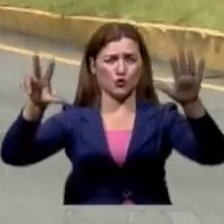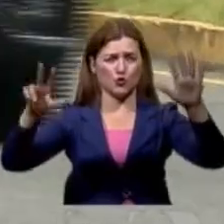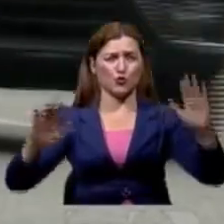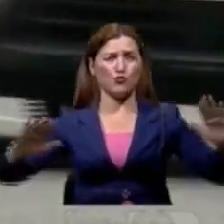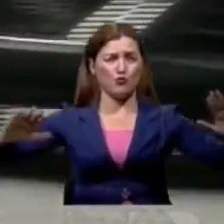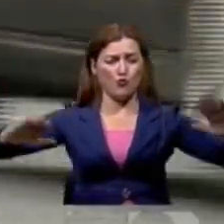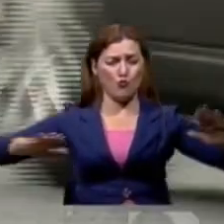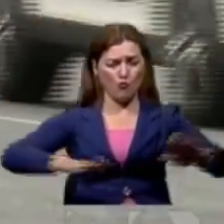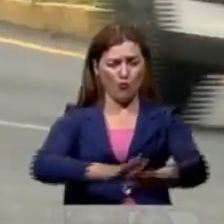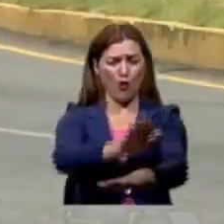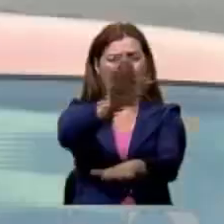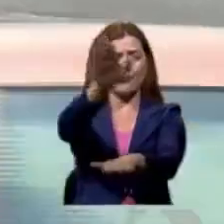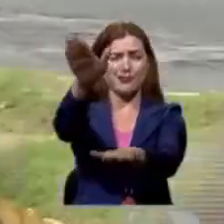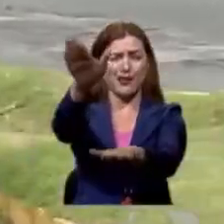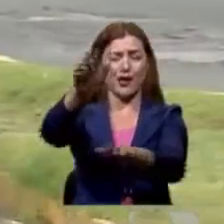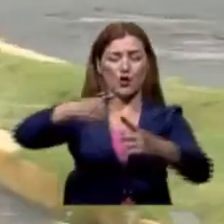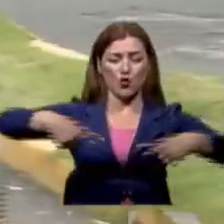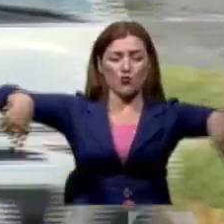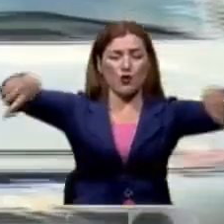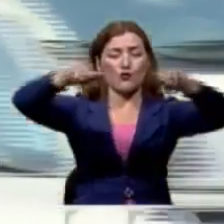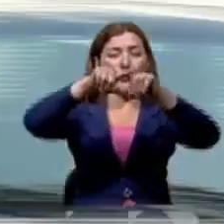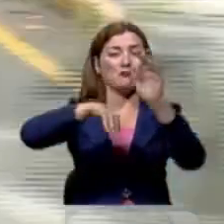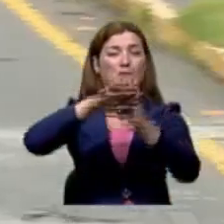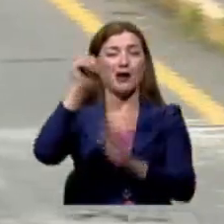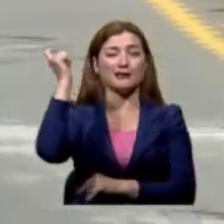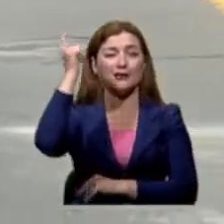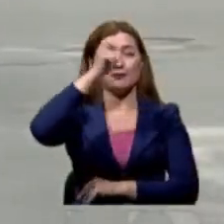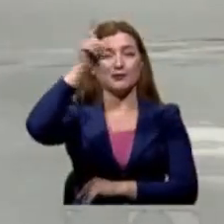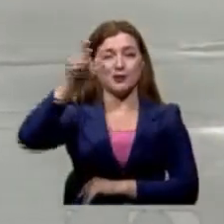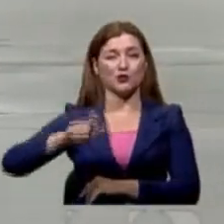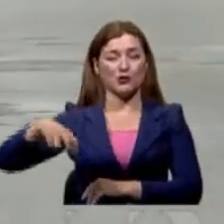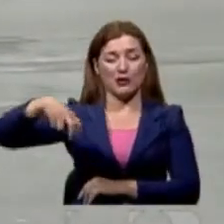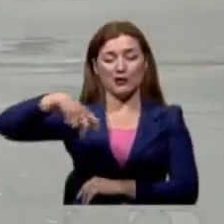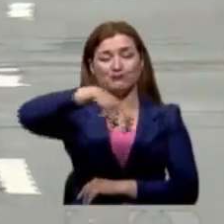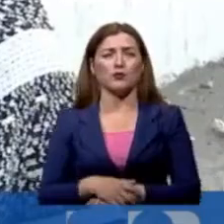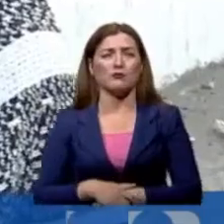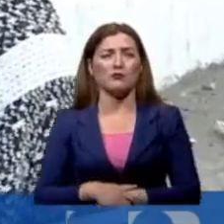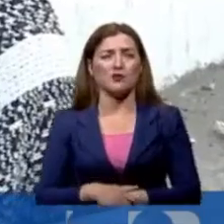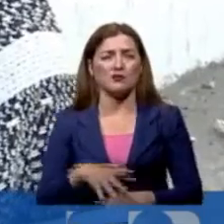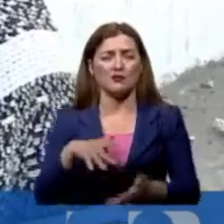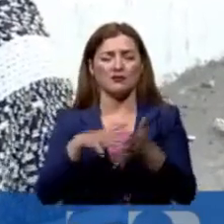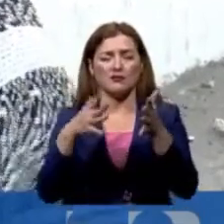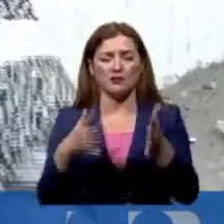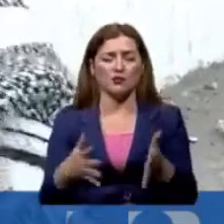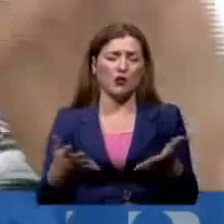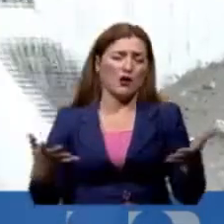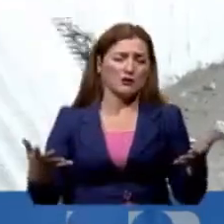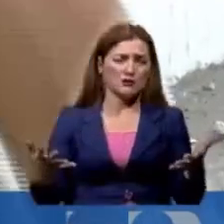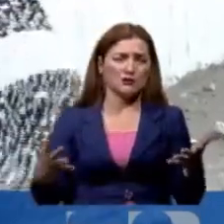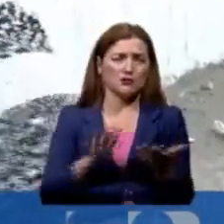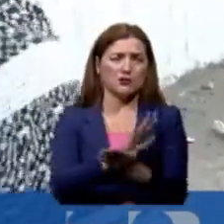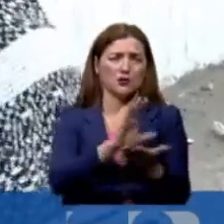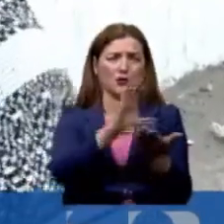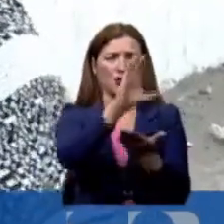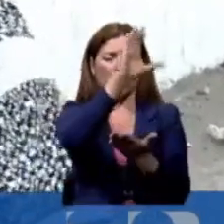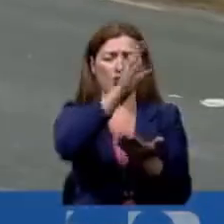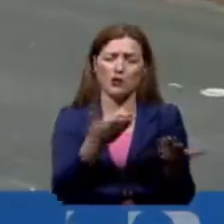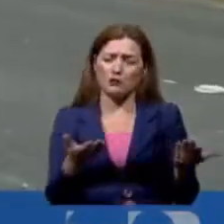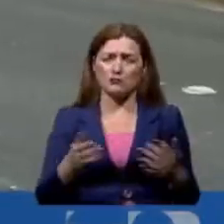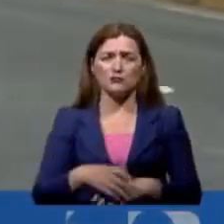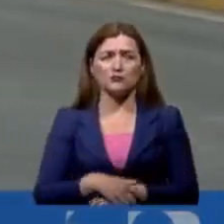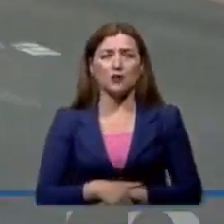La siguiente. Vamos a seguir con más información y les contamos que al menos 11 puntos problemáticos estarían provocando las inundaciones en el sector